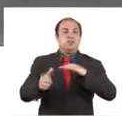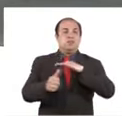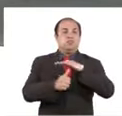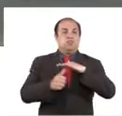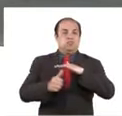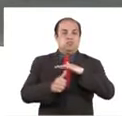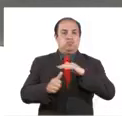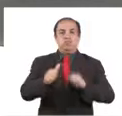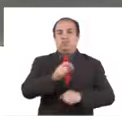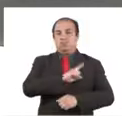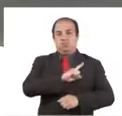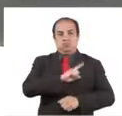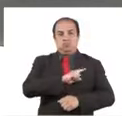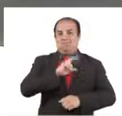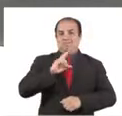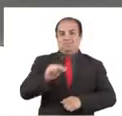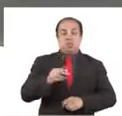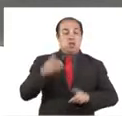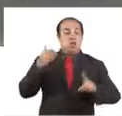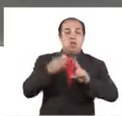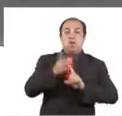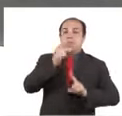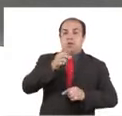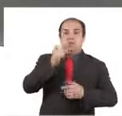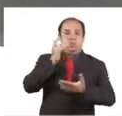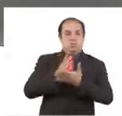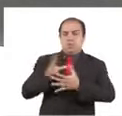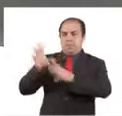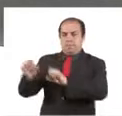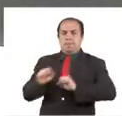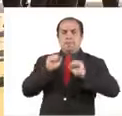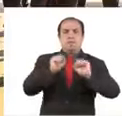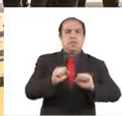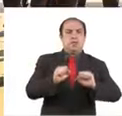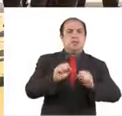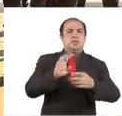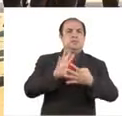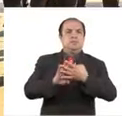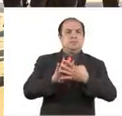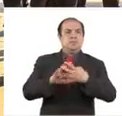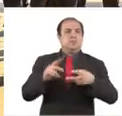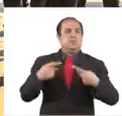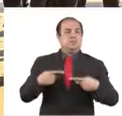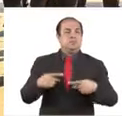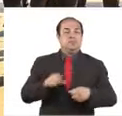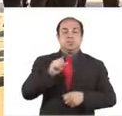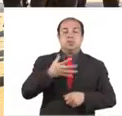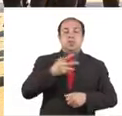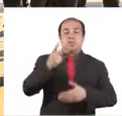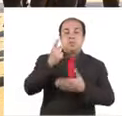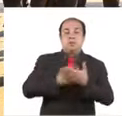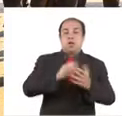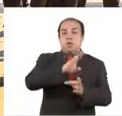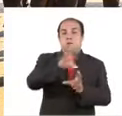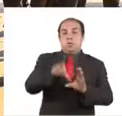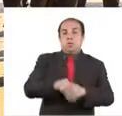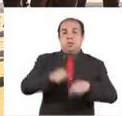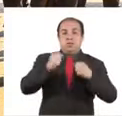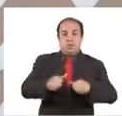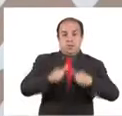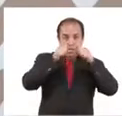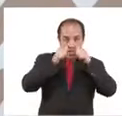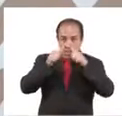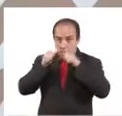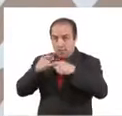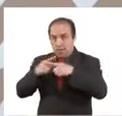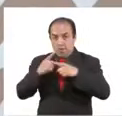de la policía no es solo detener delincuentes, sino es parte de una estrategia integral de seguridad que atiende las distintas causas